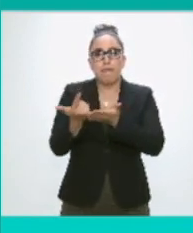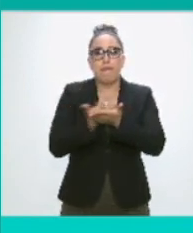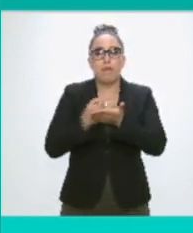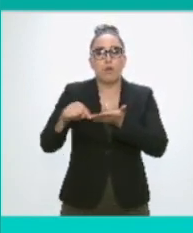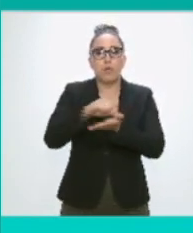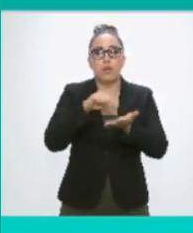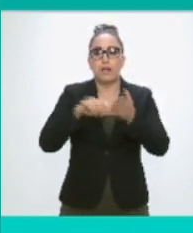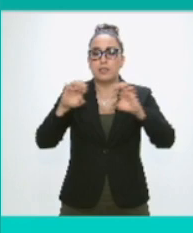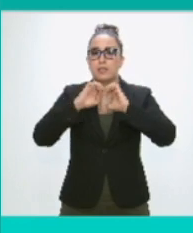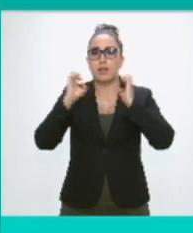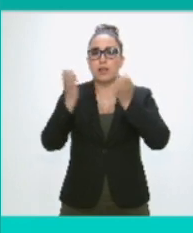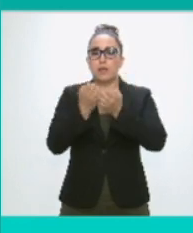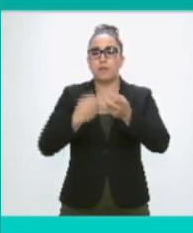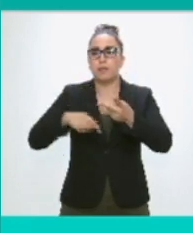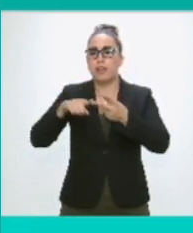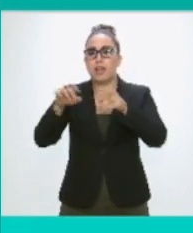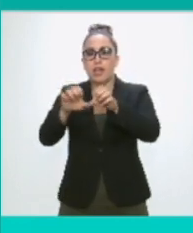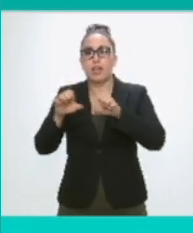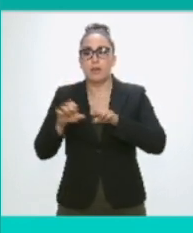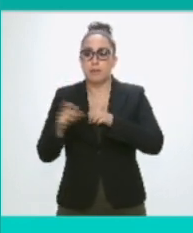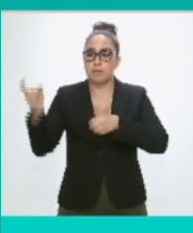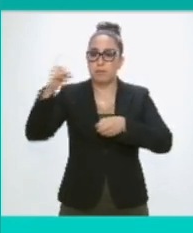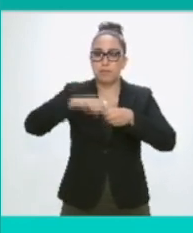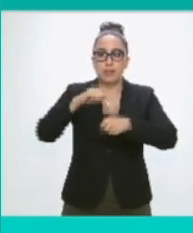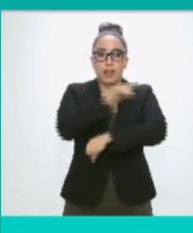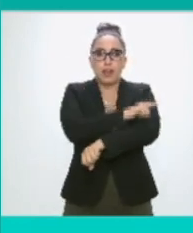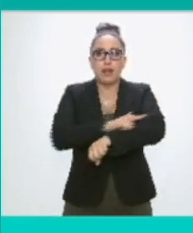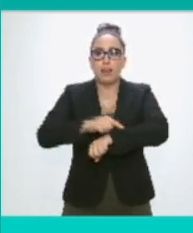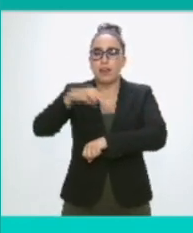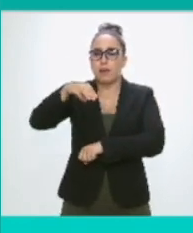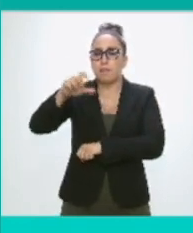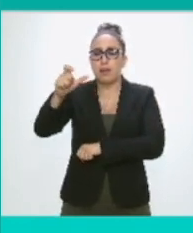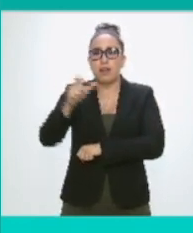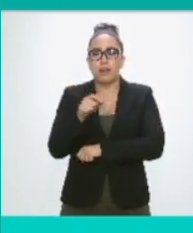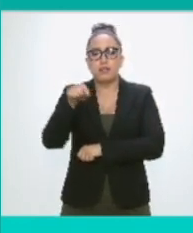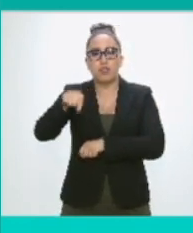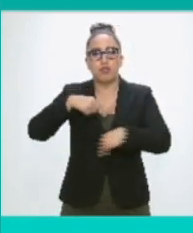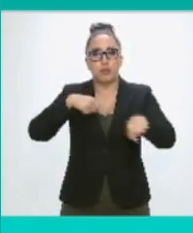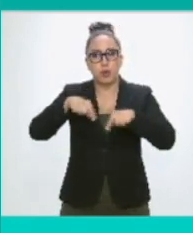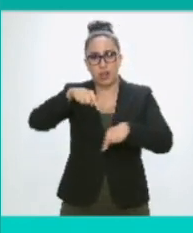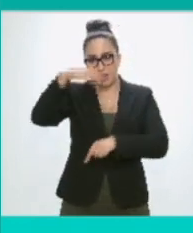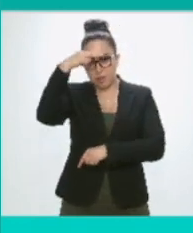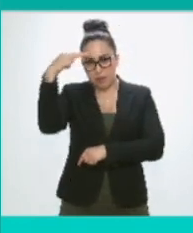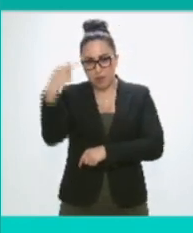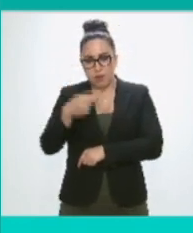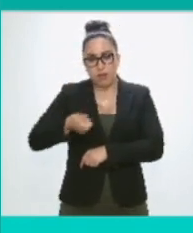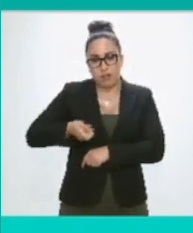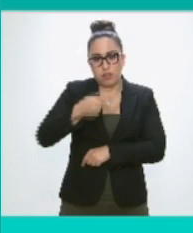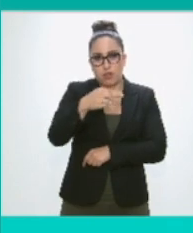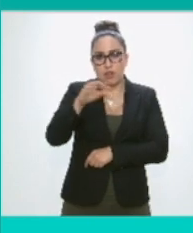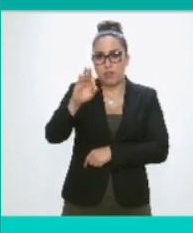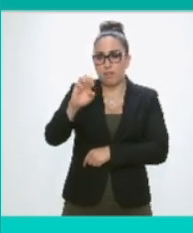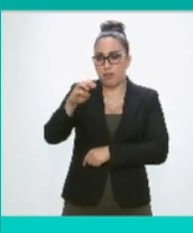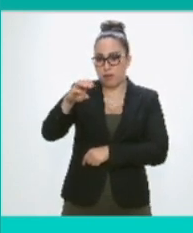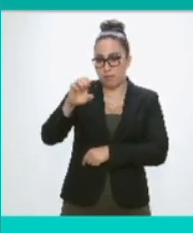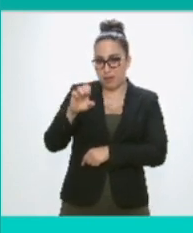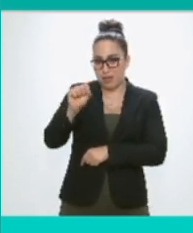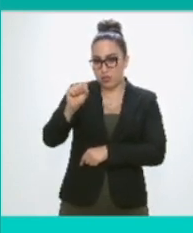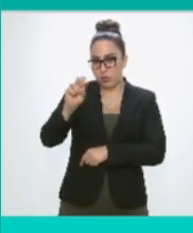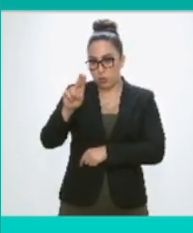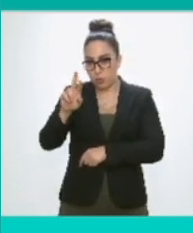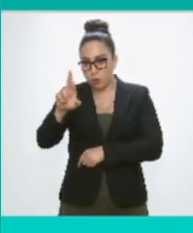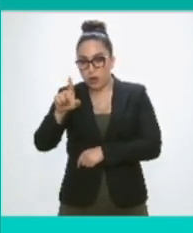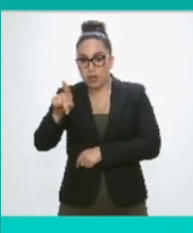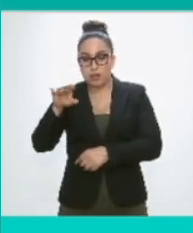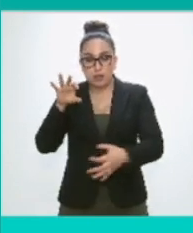y equipos que participen la Liga MX perteneciente a la Federación Mexicana de Fútbol también conocida como femex Food que